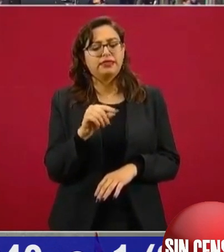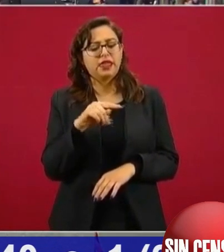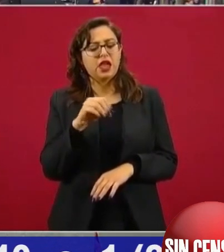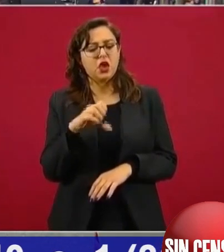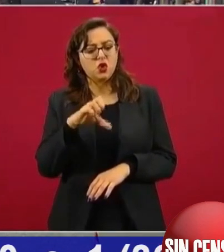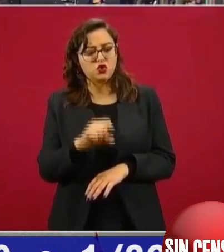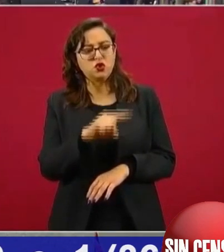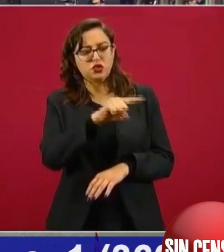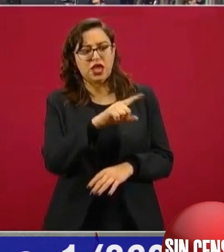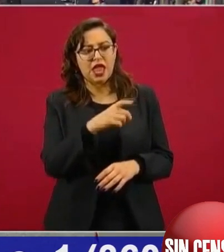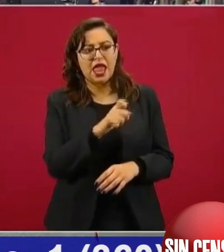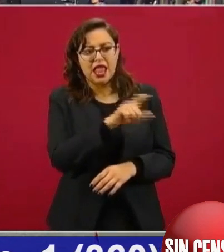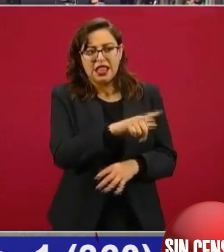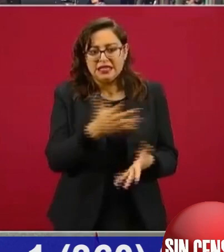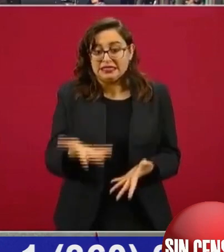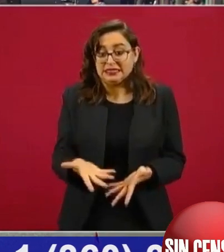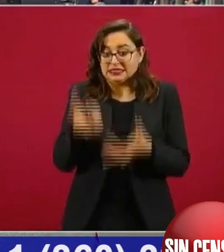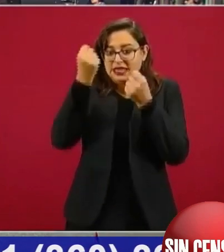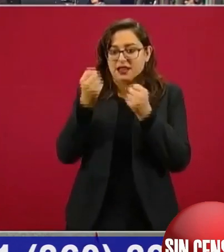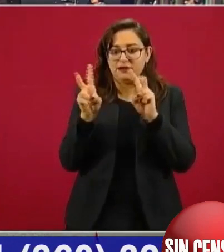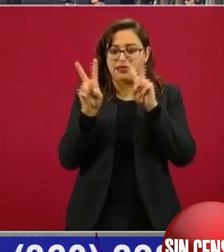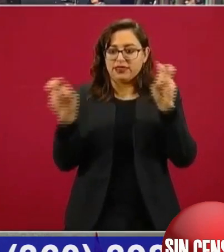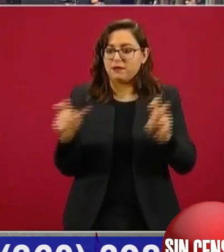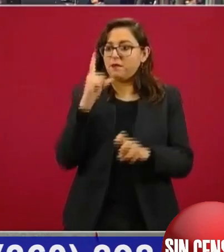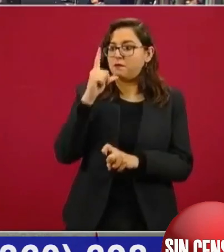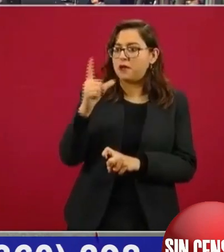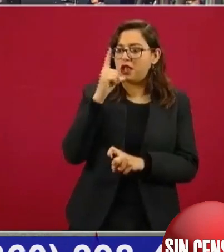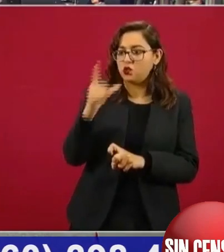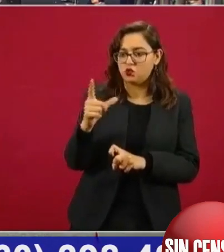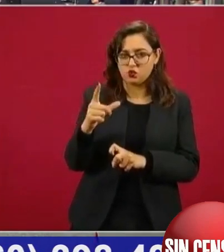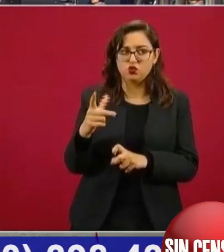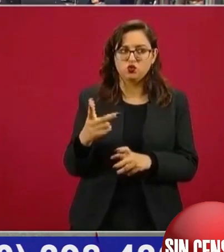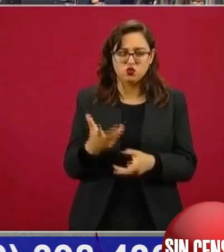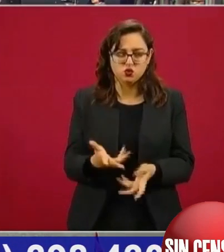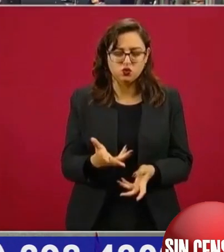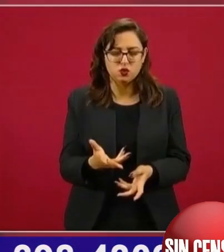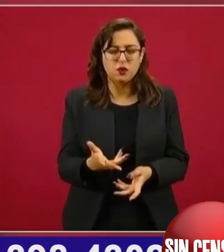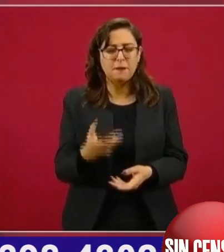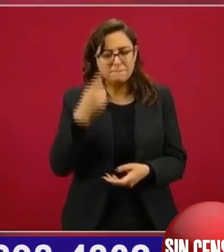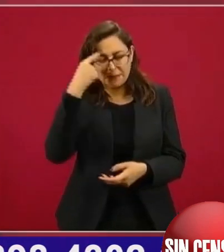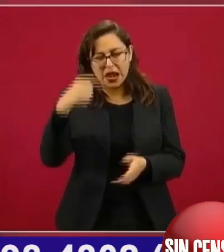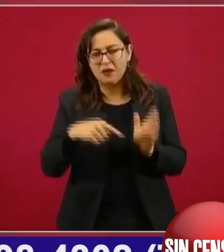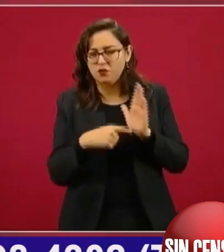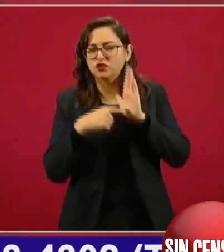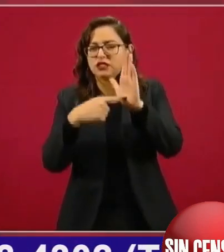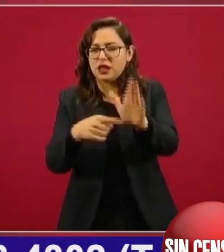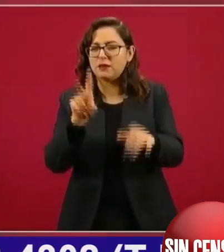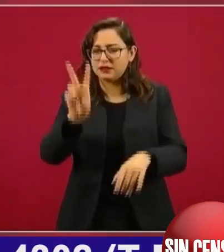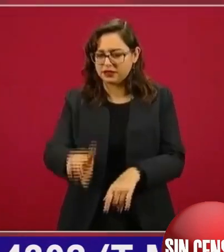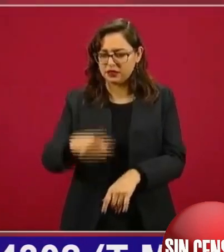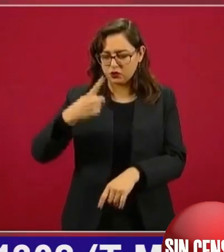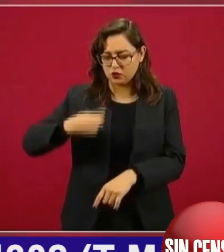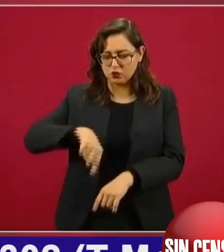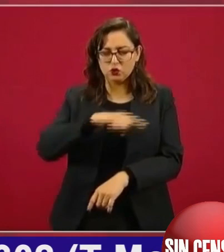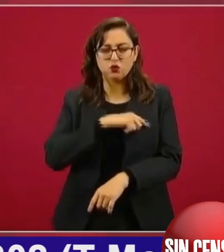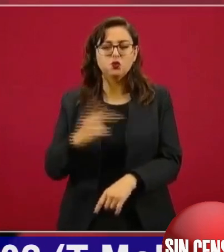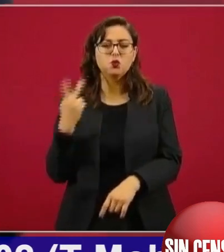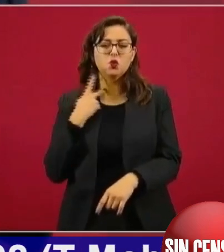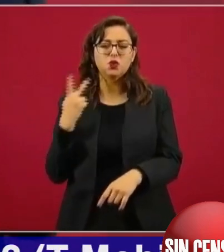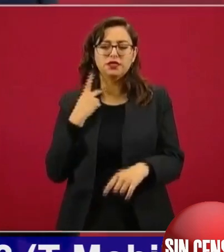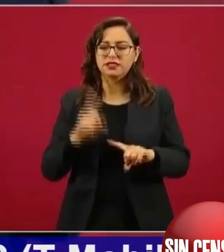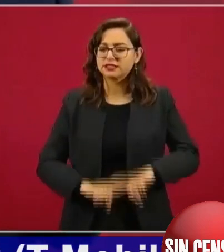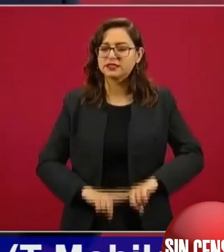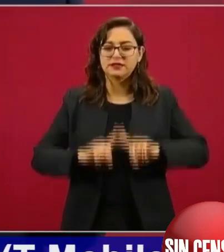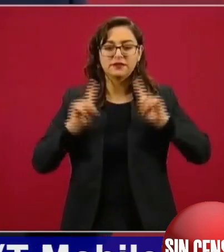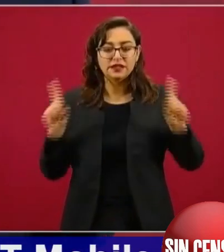la industria eléctrica. Es que todo esto ayuda mucho a entender que somos distintos, son proyectos